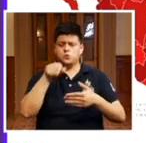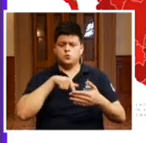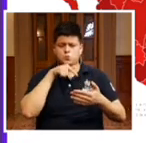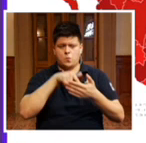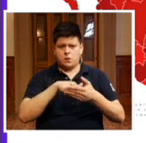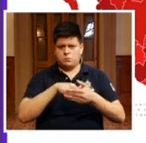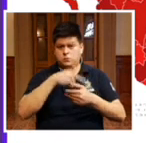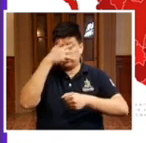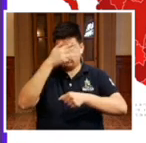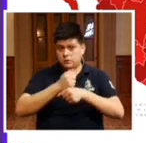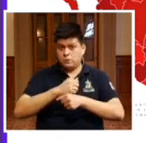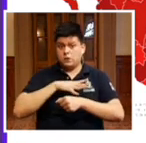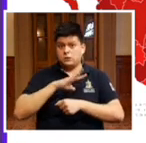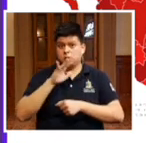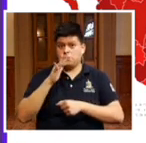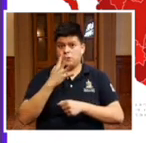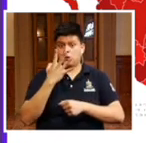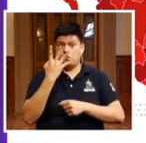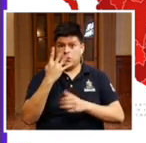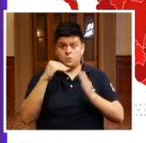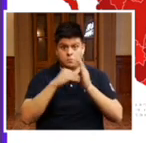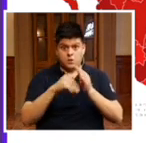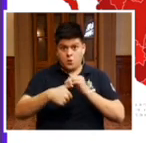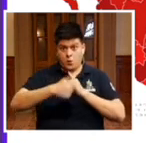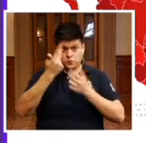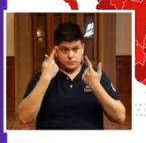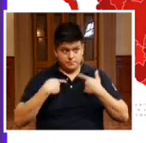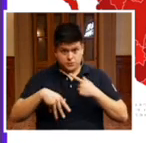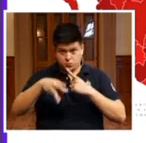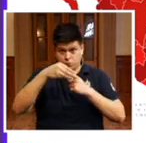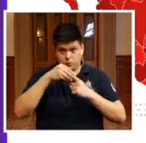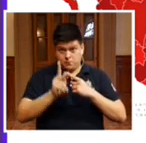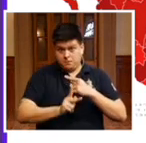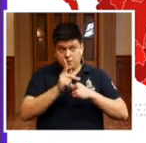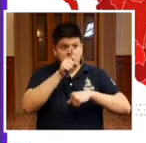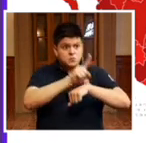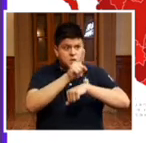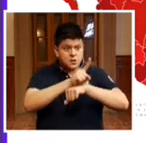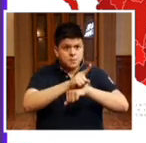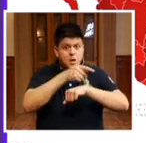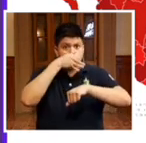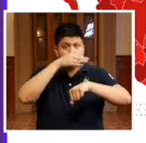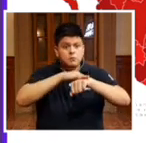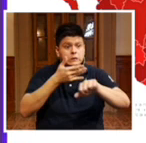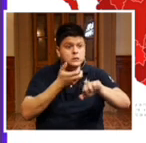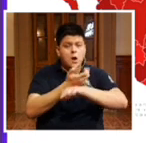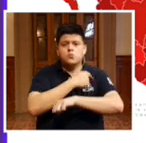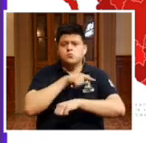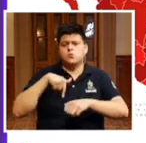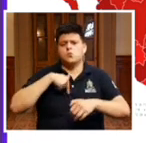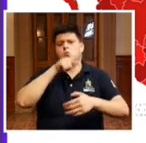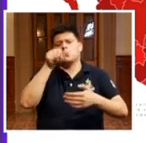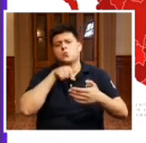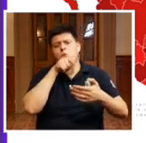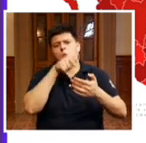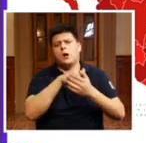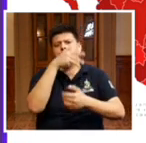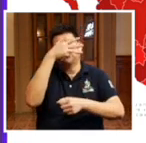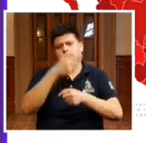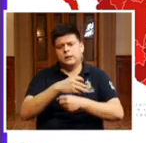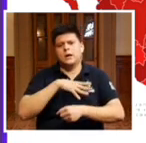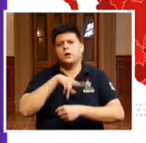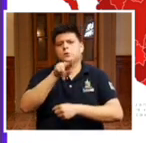con 54.011 casos, y con las cifras que se reportan todos los días, Nuevo León está también en el tercer lugar